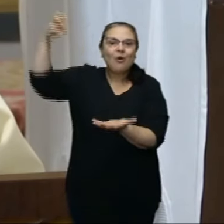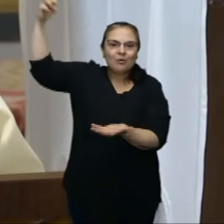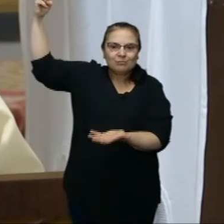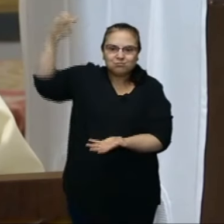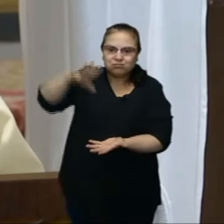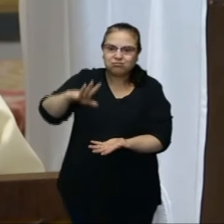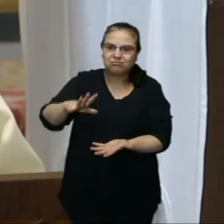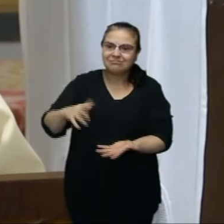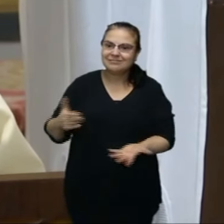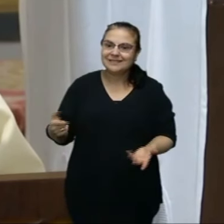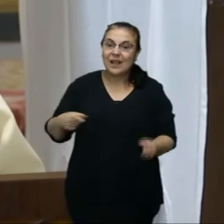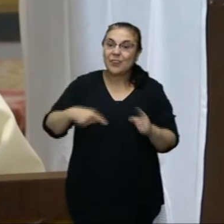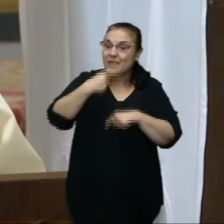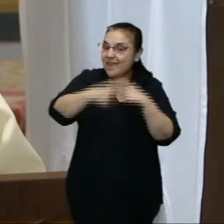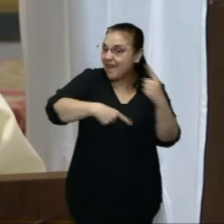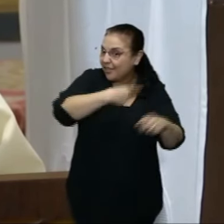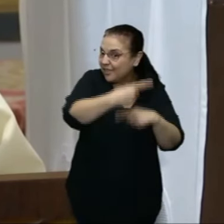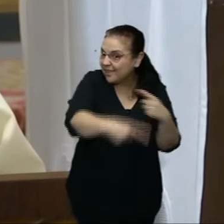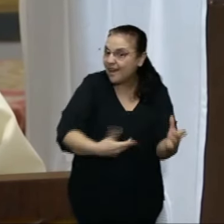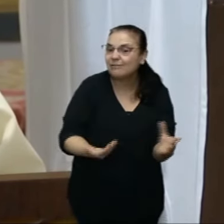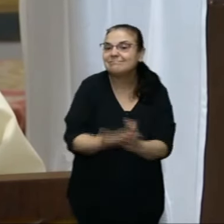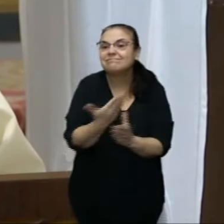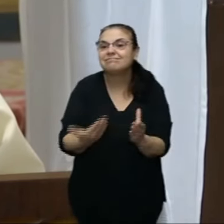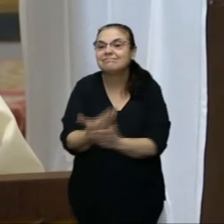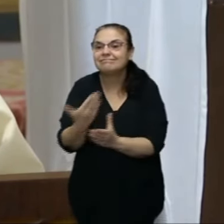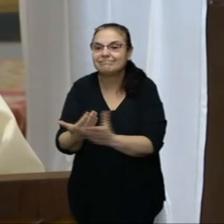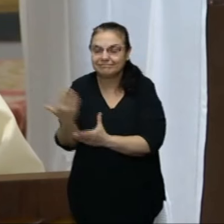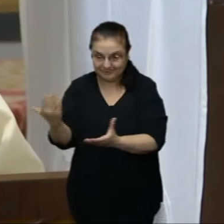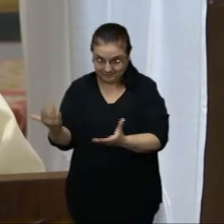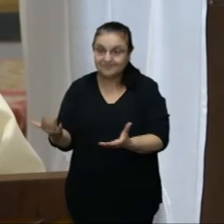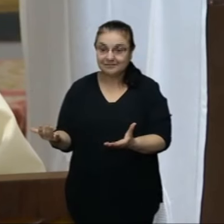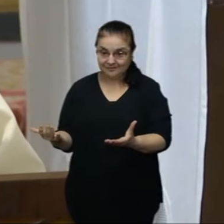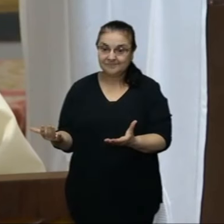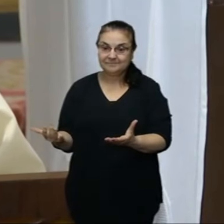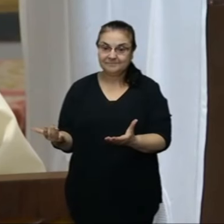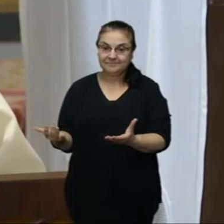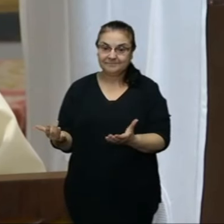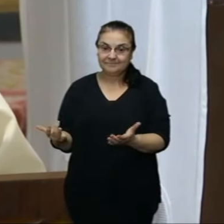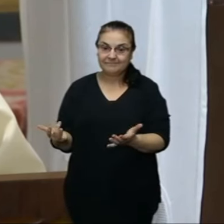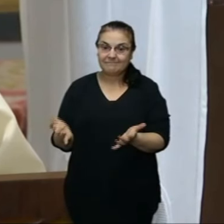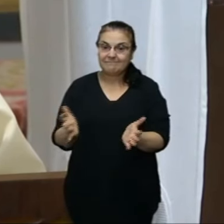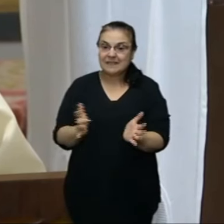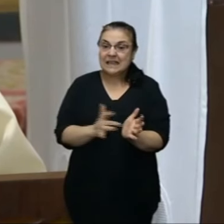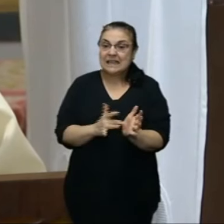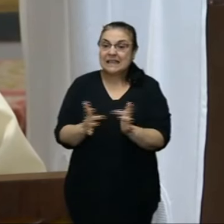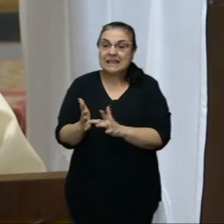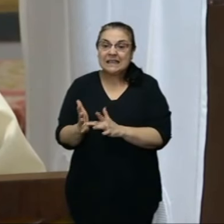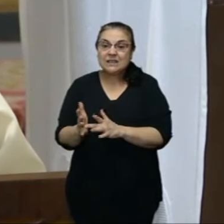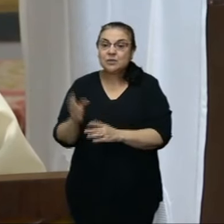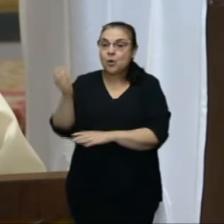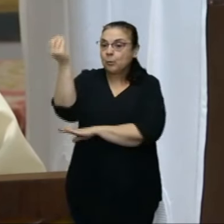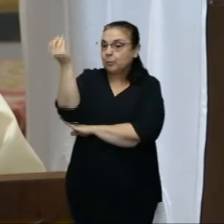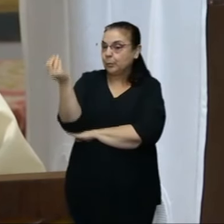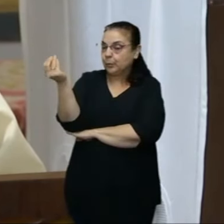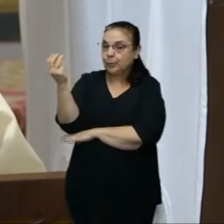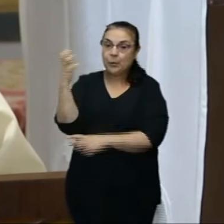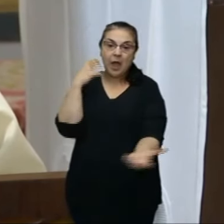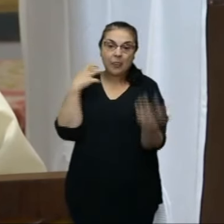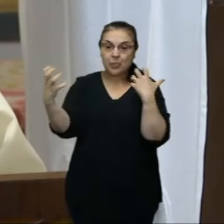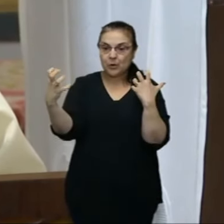práctica diaria. No es Cristo un simple, diríamos, adorno para los domingos en nuestra